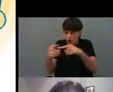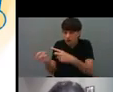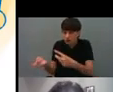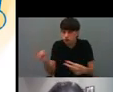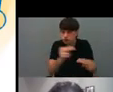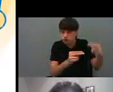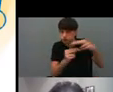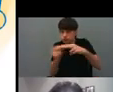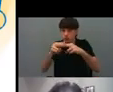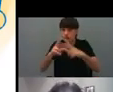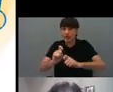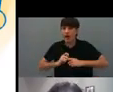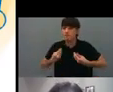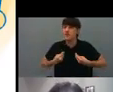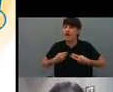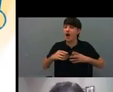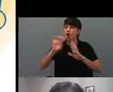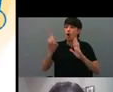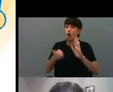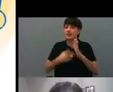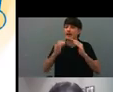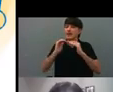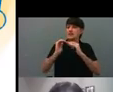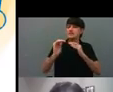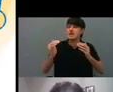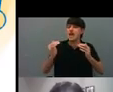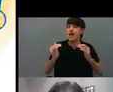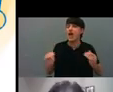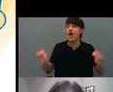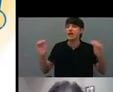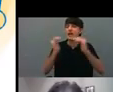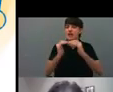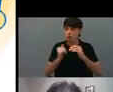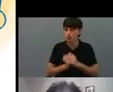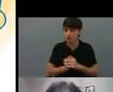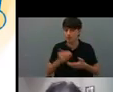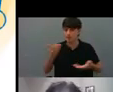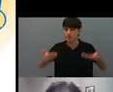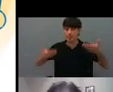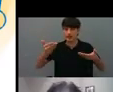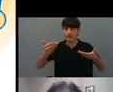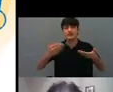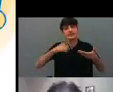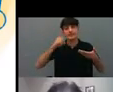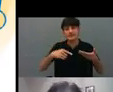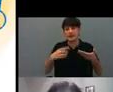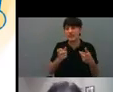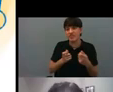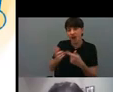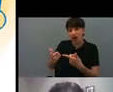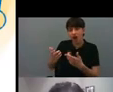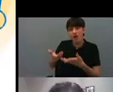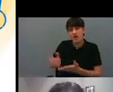y equilibrada. Y todas y cada una hacen que pueda procurarle a mi hija la vida digna